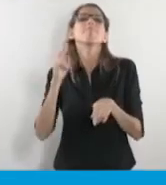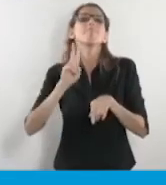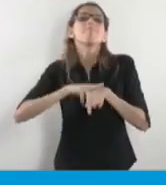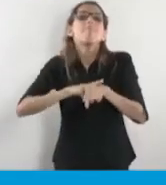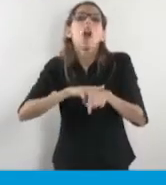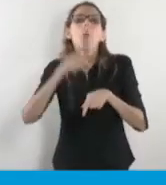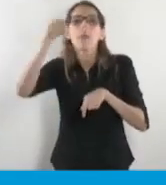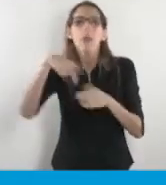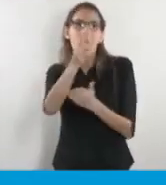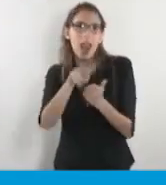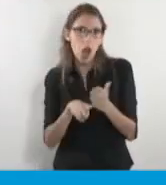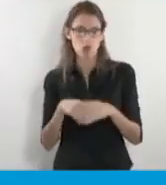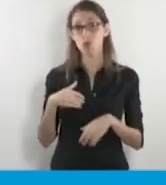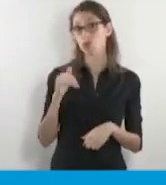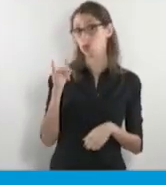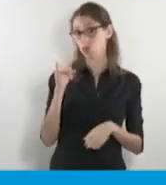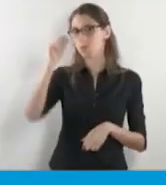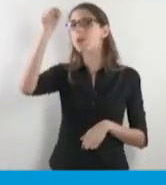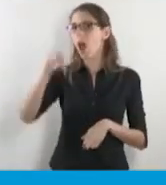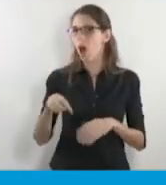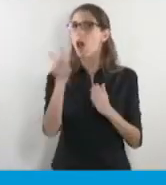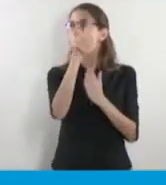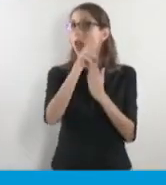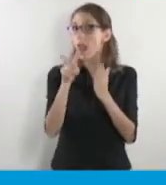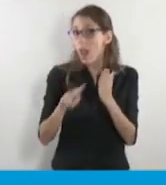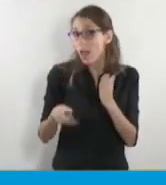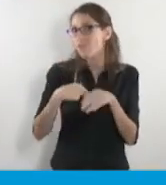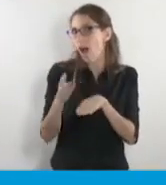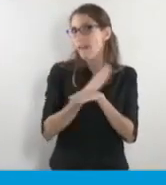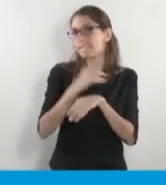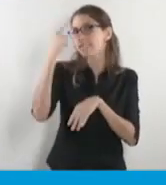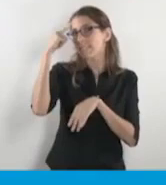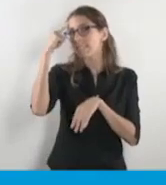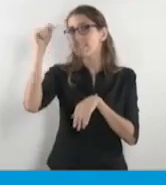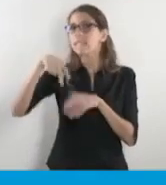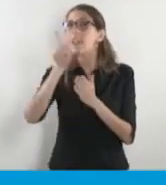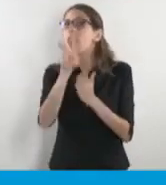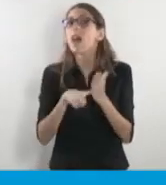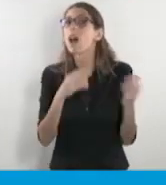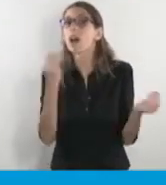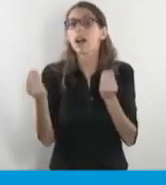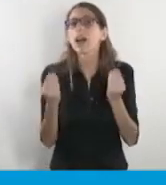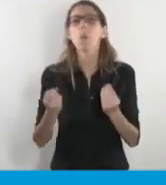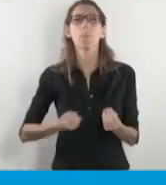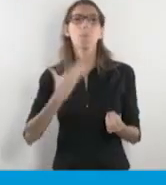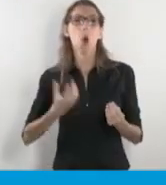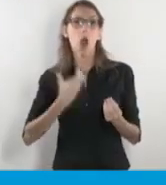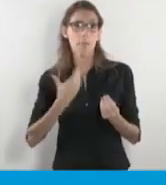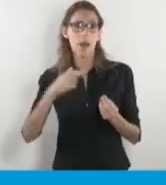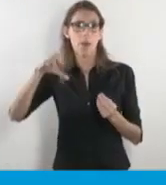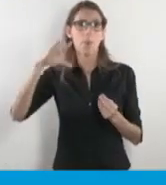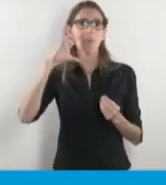idea y la propuesta para para hoy para cerrar la clase que les iba a recomendar era eso es un poema pero avanti